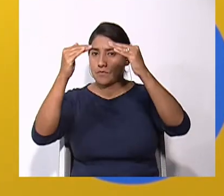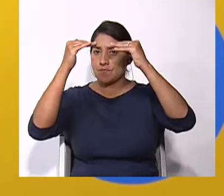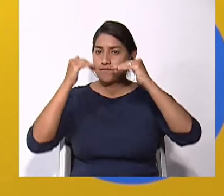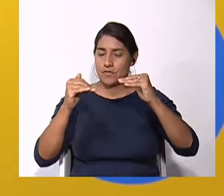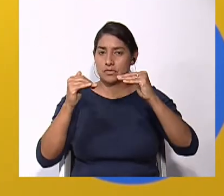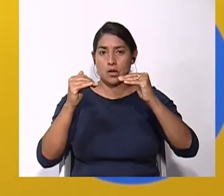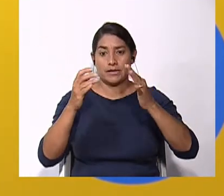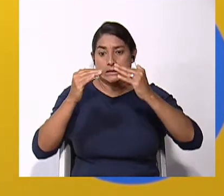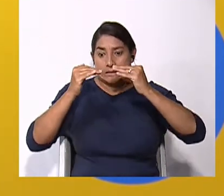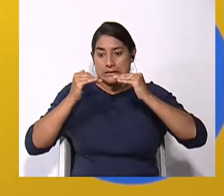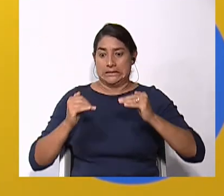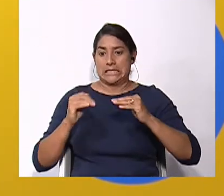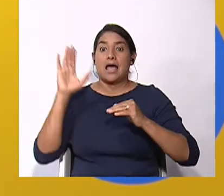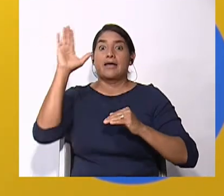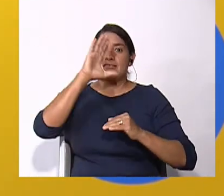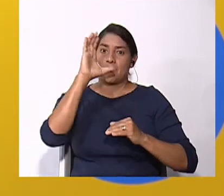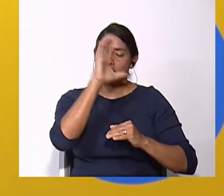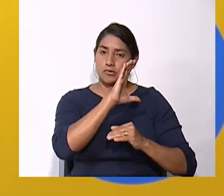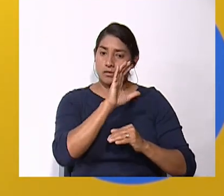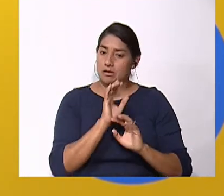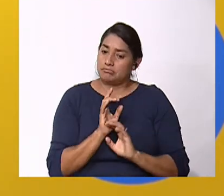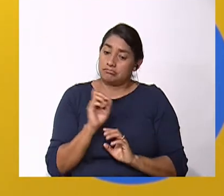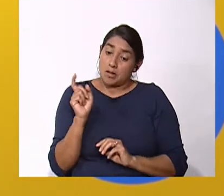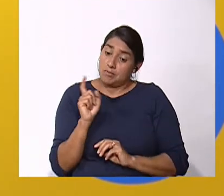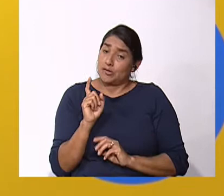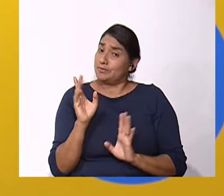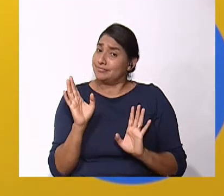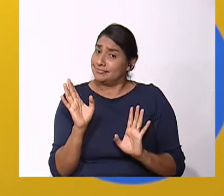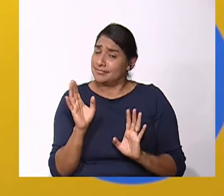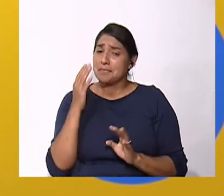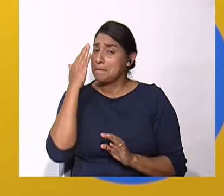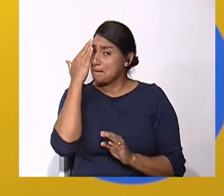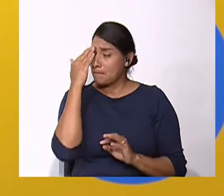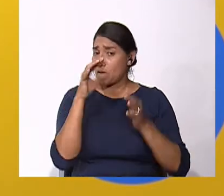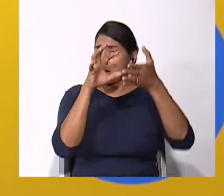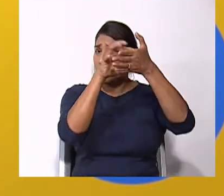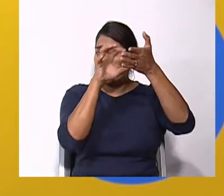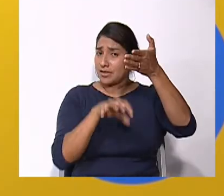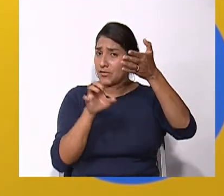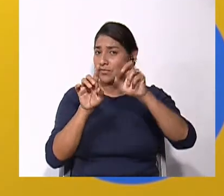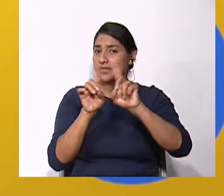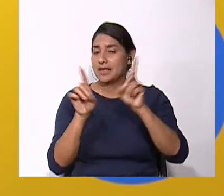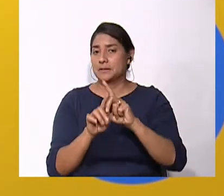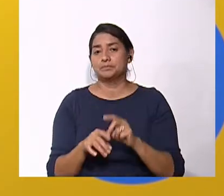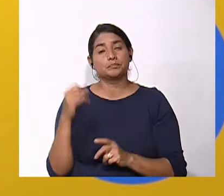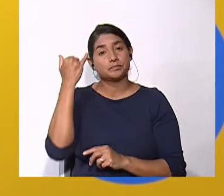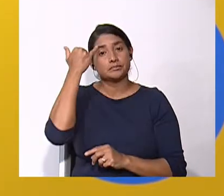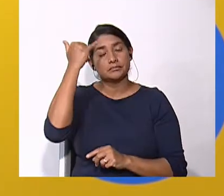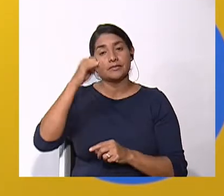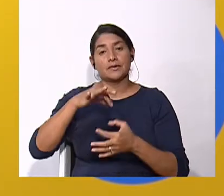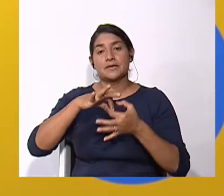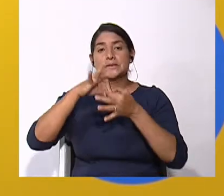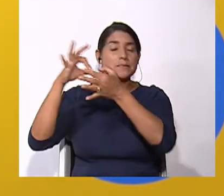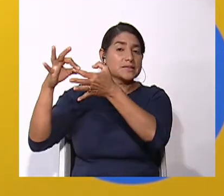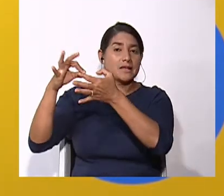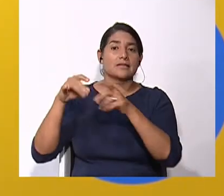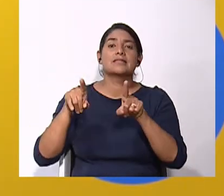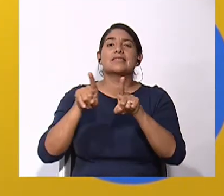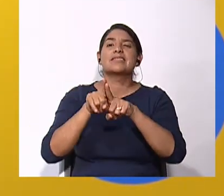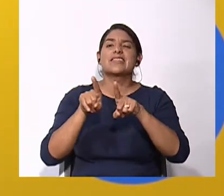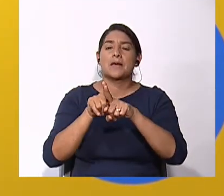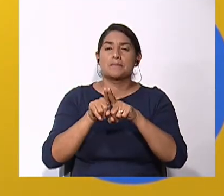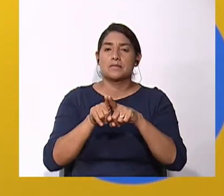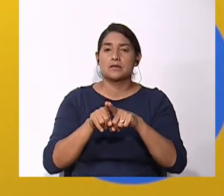texto, esa es la idea fundamental. Y no necesariamente, porque los textos tienen ideas fundamentales, pero también